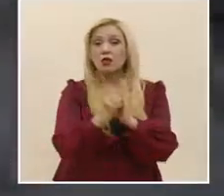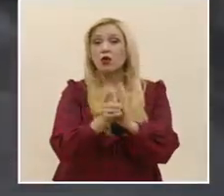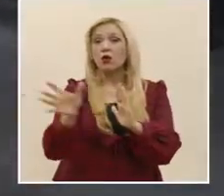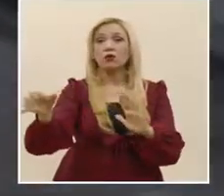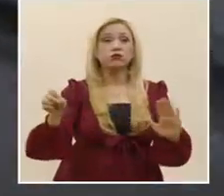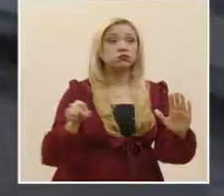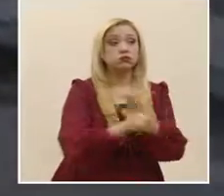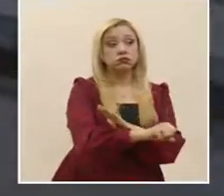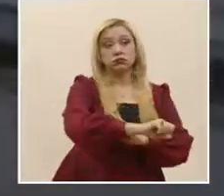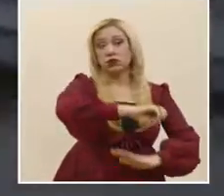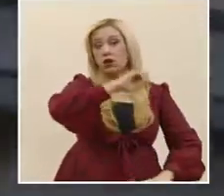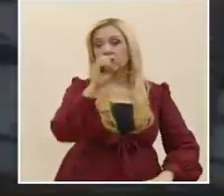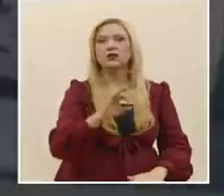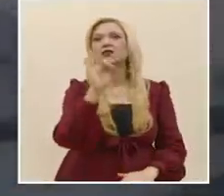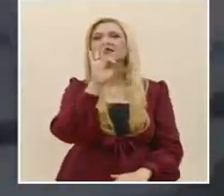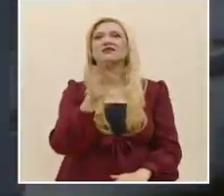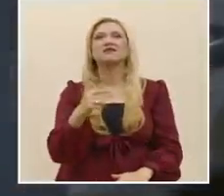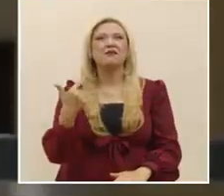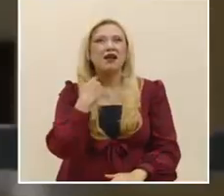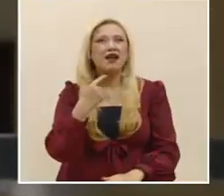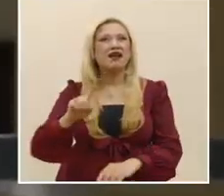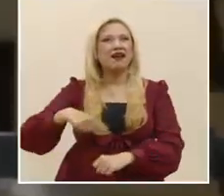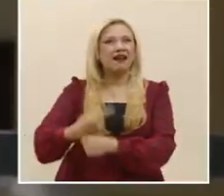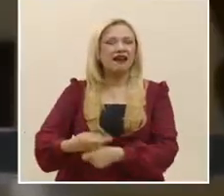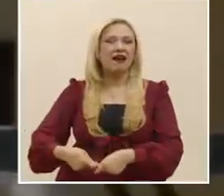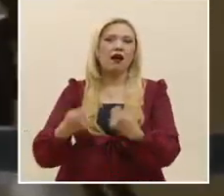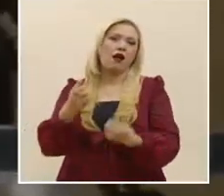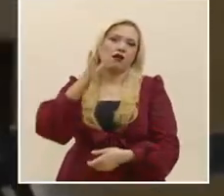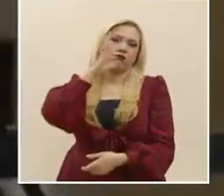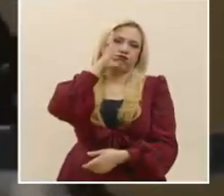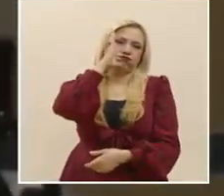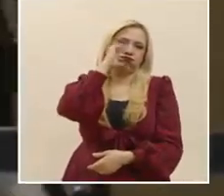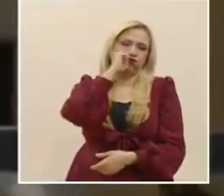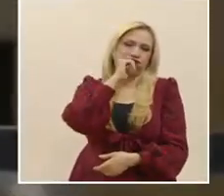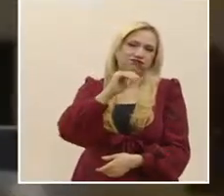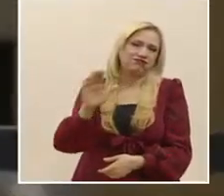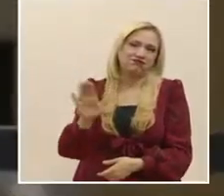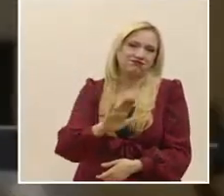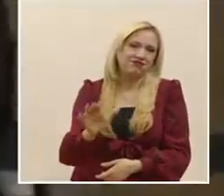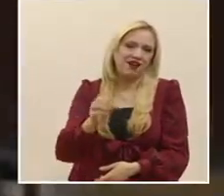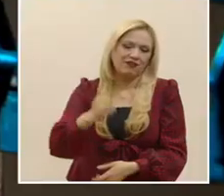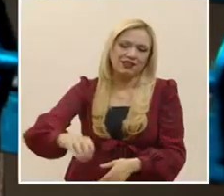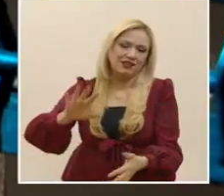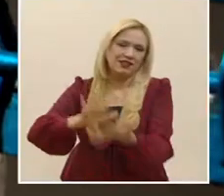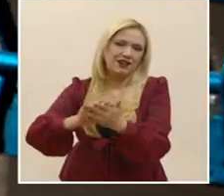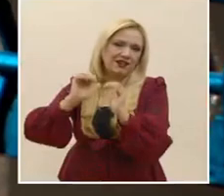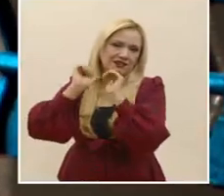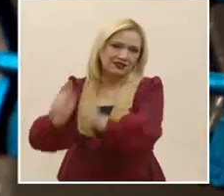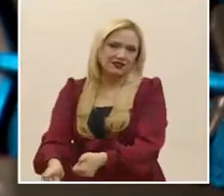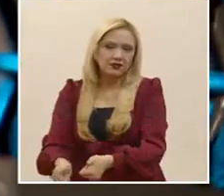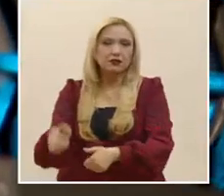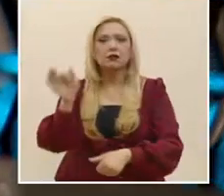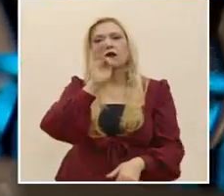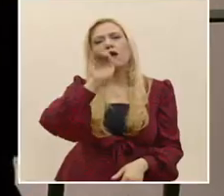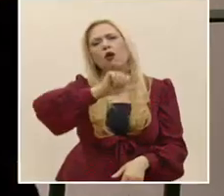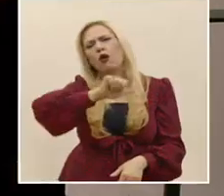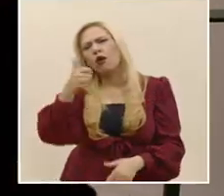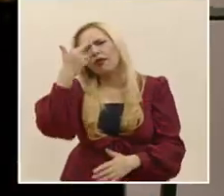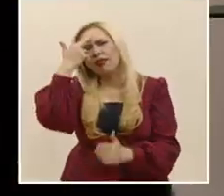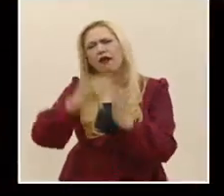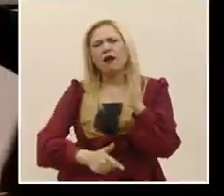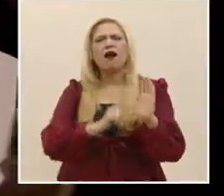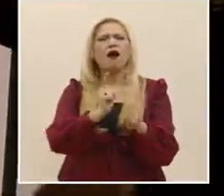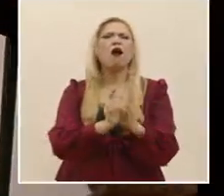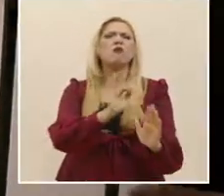oficiosa. Consideró que, si bien la norma local prohíbe de forma categórica al sentenciado acceder al beneficio de la sustitución de la